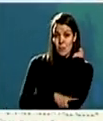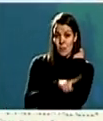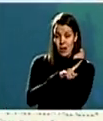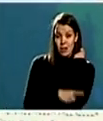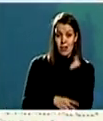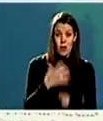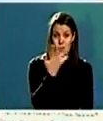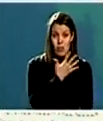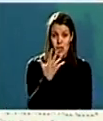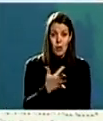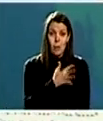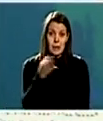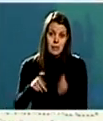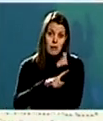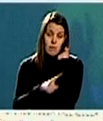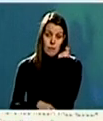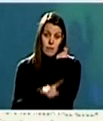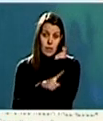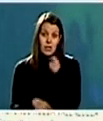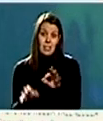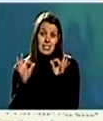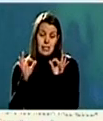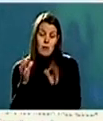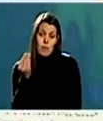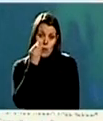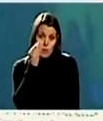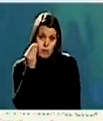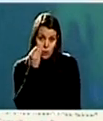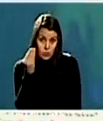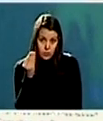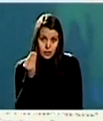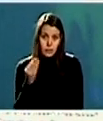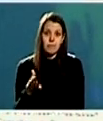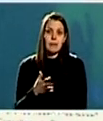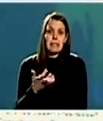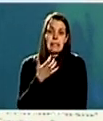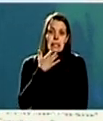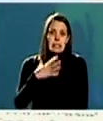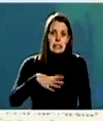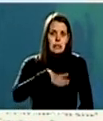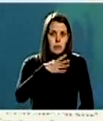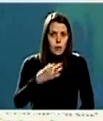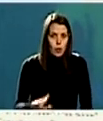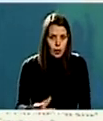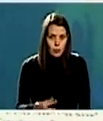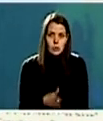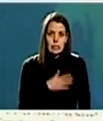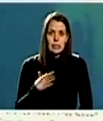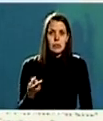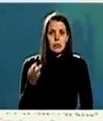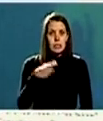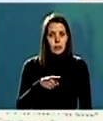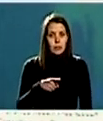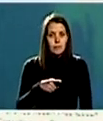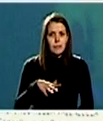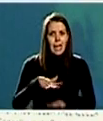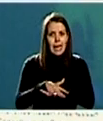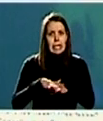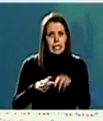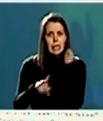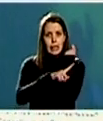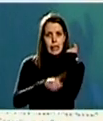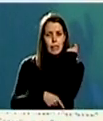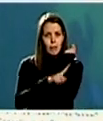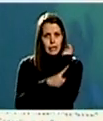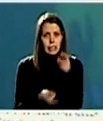que efectivamente está presente o alcalde de monforte dende Lu Si posible incorporarlo a a red de parques que este consorcio por